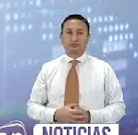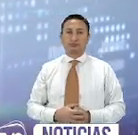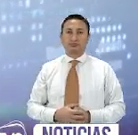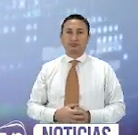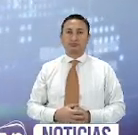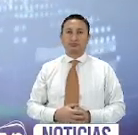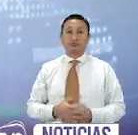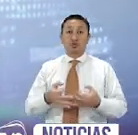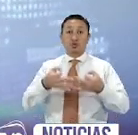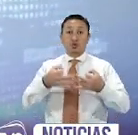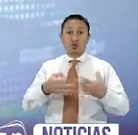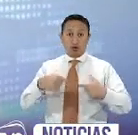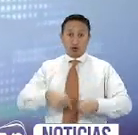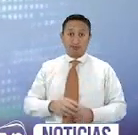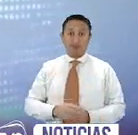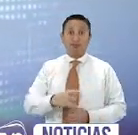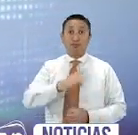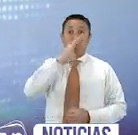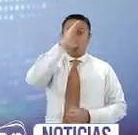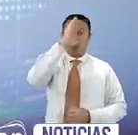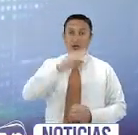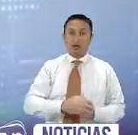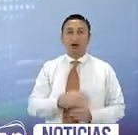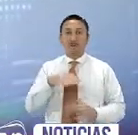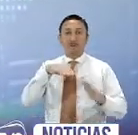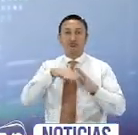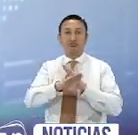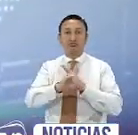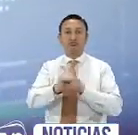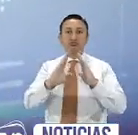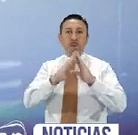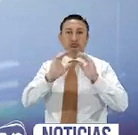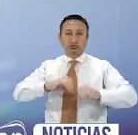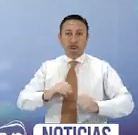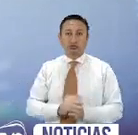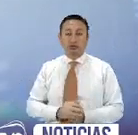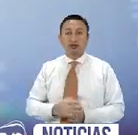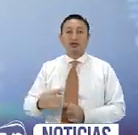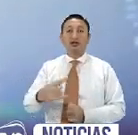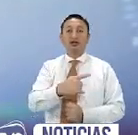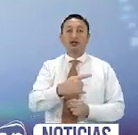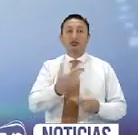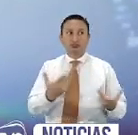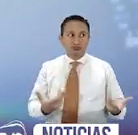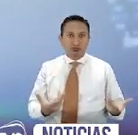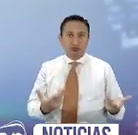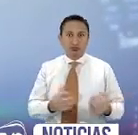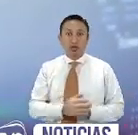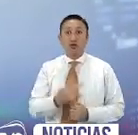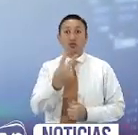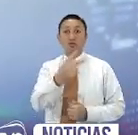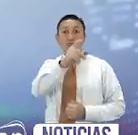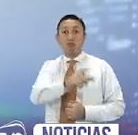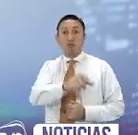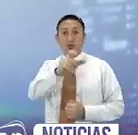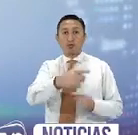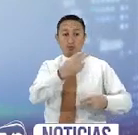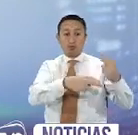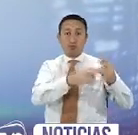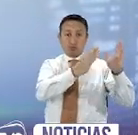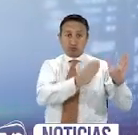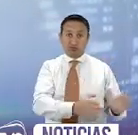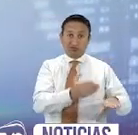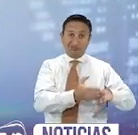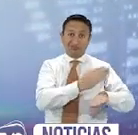Este fue el instante en el cual la Policía Nacional logró ingresar en el domicilio y rescatar a los dos